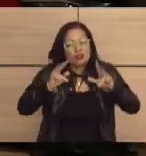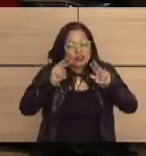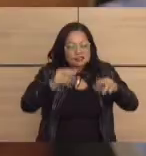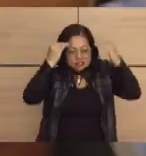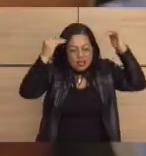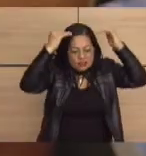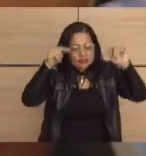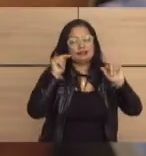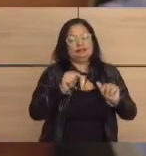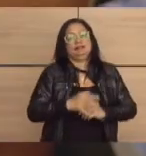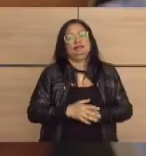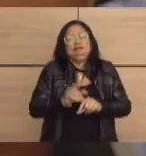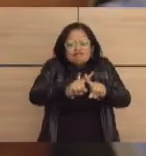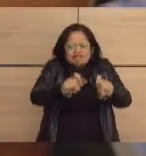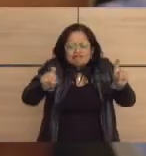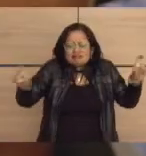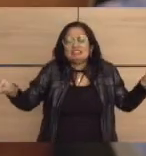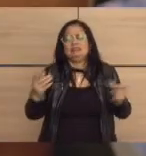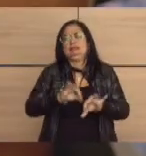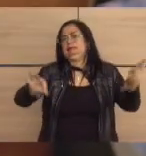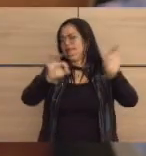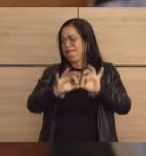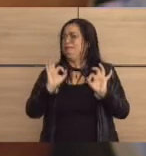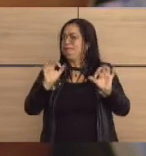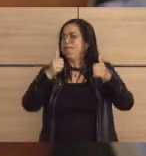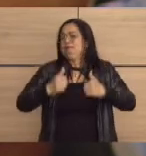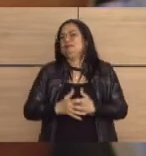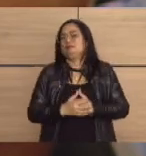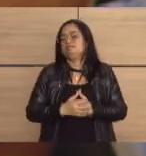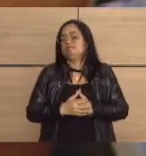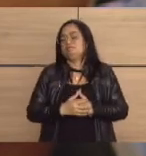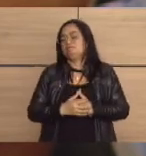diverso y muy complejo. Empecemos por el hecho de que